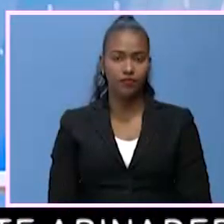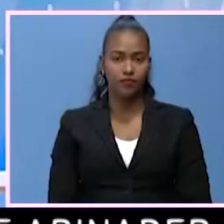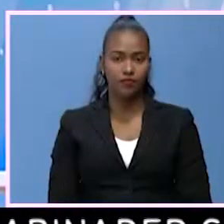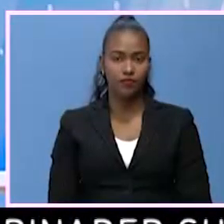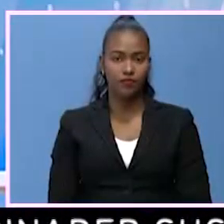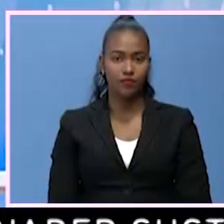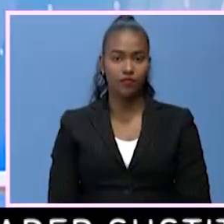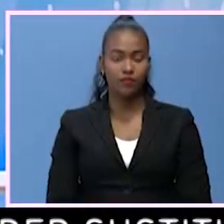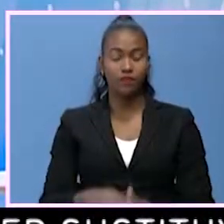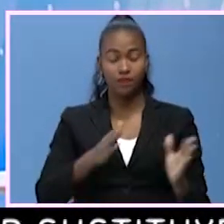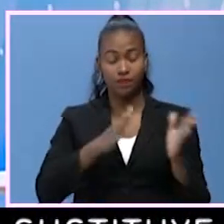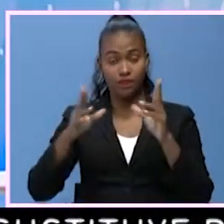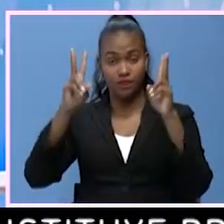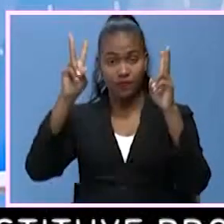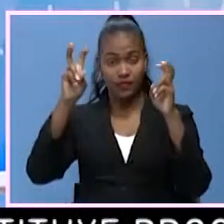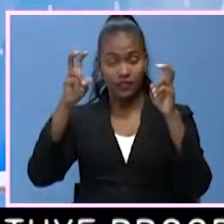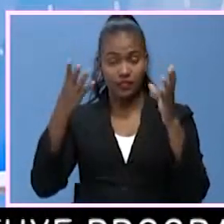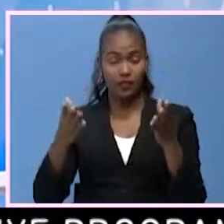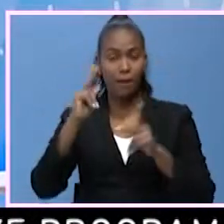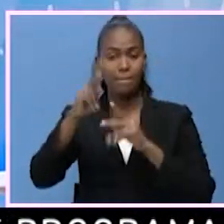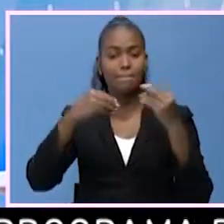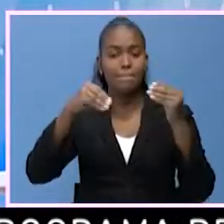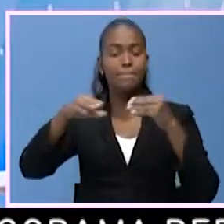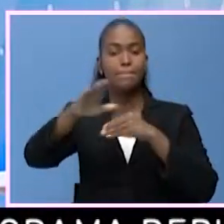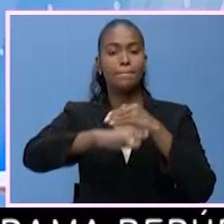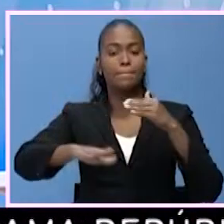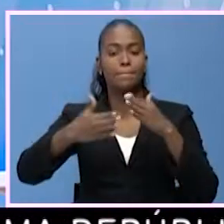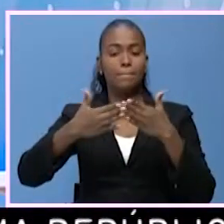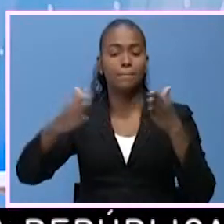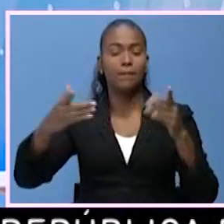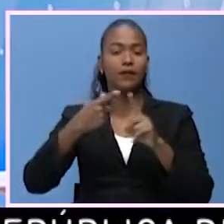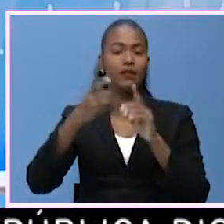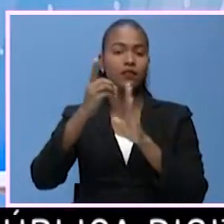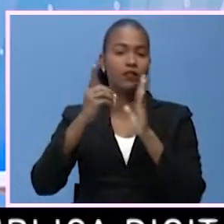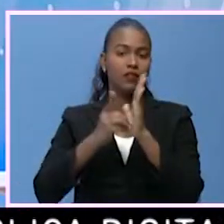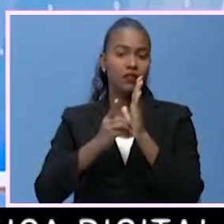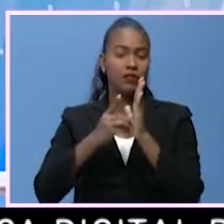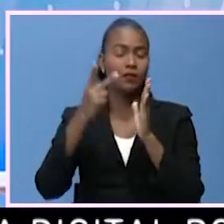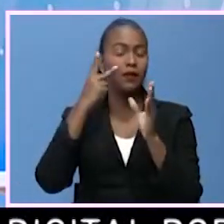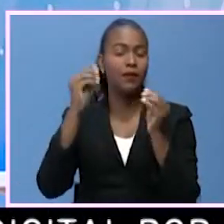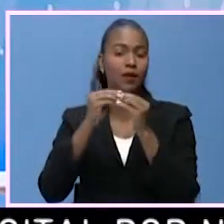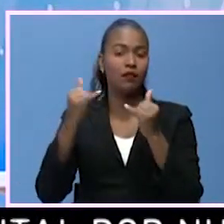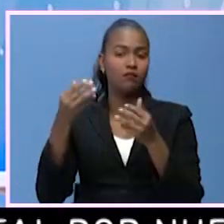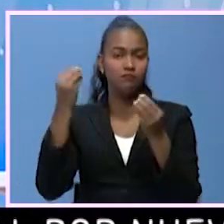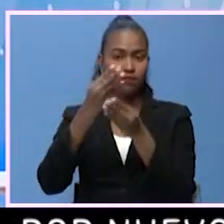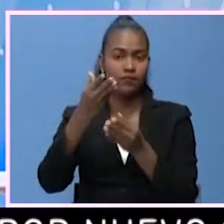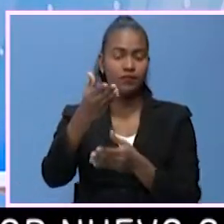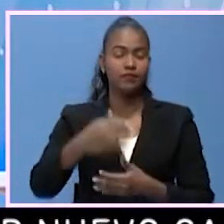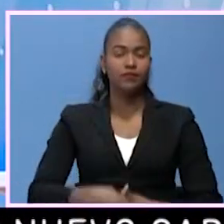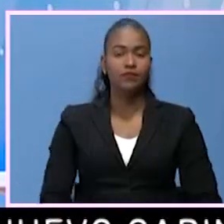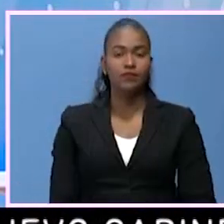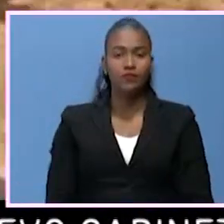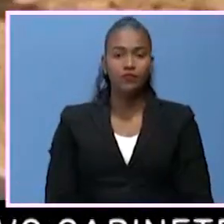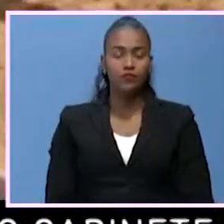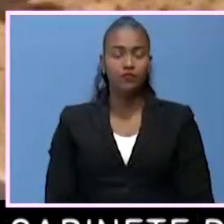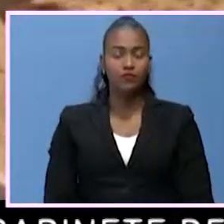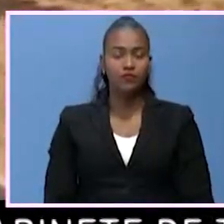En otro tema, desalojan vendedores de las vías públicas en Dajabón. Melvin Toribio tiene todos los detalles.